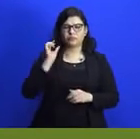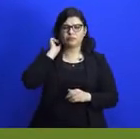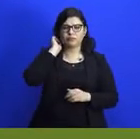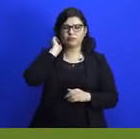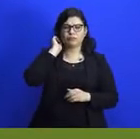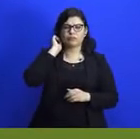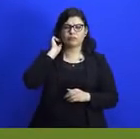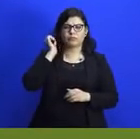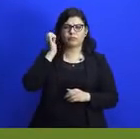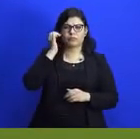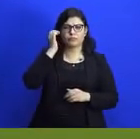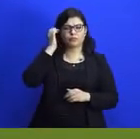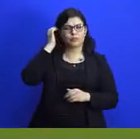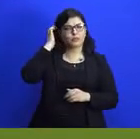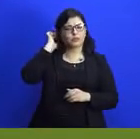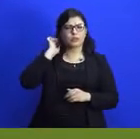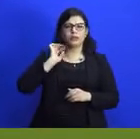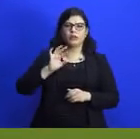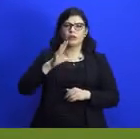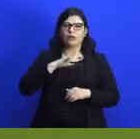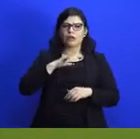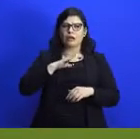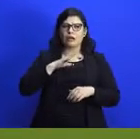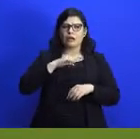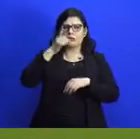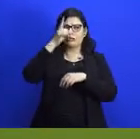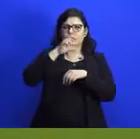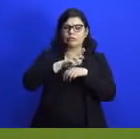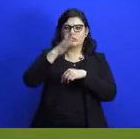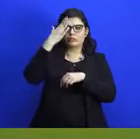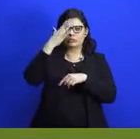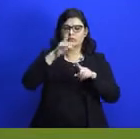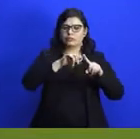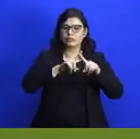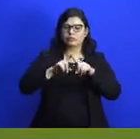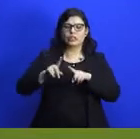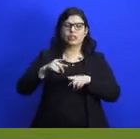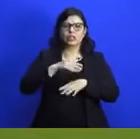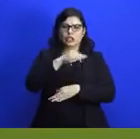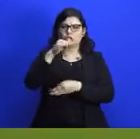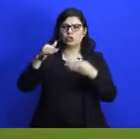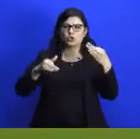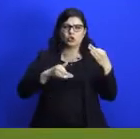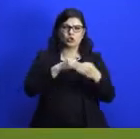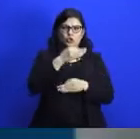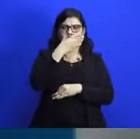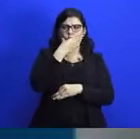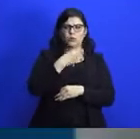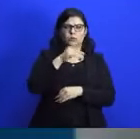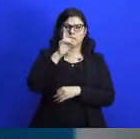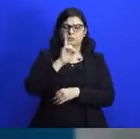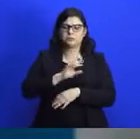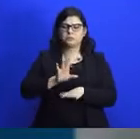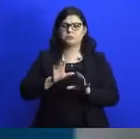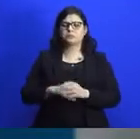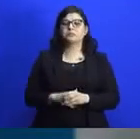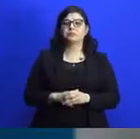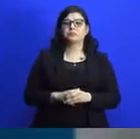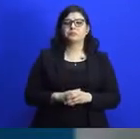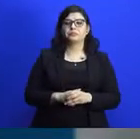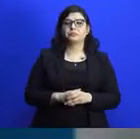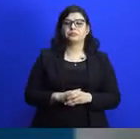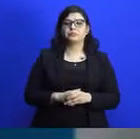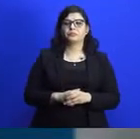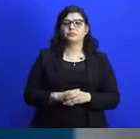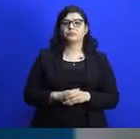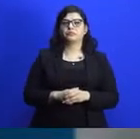están compuestos por altos rangos de subdirectores, directores y VPs, y eso ha garantizado que el mensaje baje a todos, a todas, a todos en nuestra compañía. Y finalmente, es